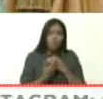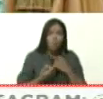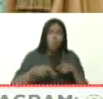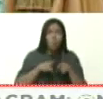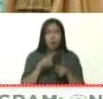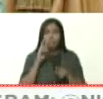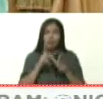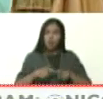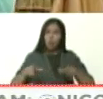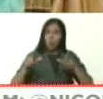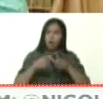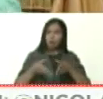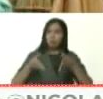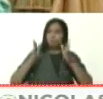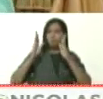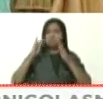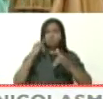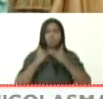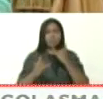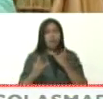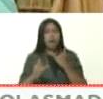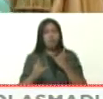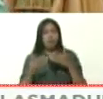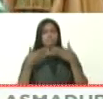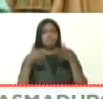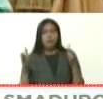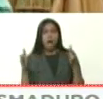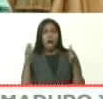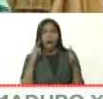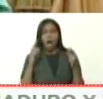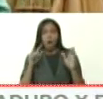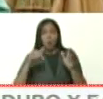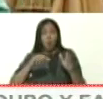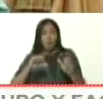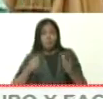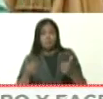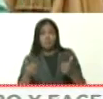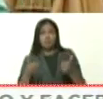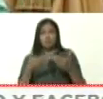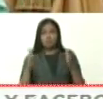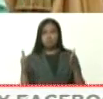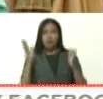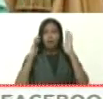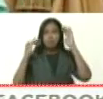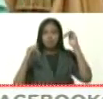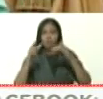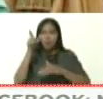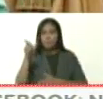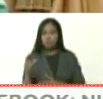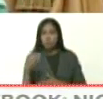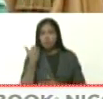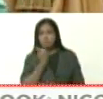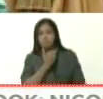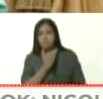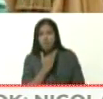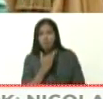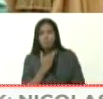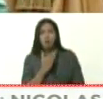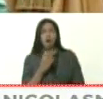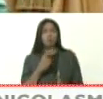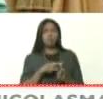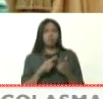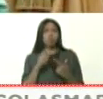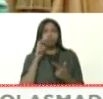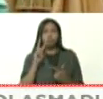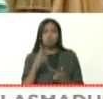instalaciones terminadas, inauguradas y que a partir de hoy abren sus puertas a los enfermos renales, lo